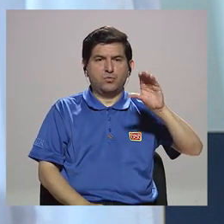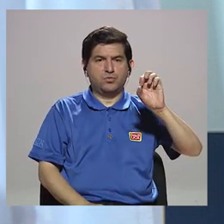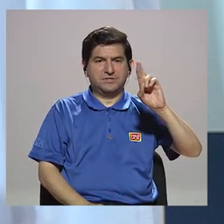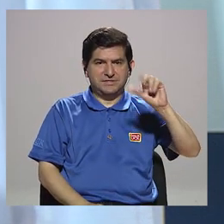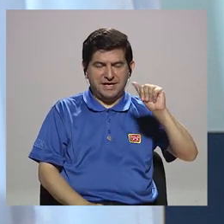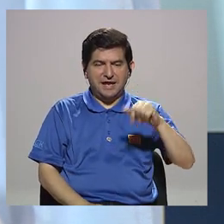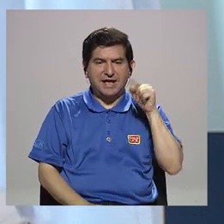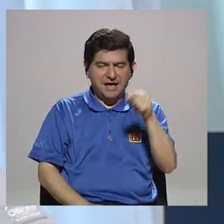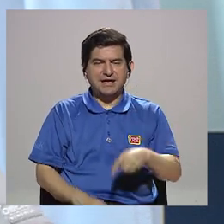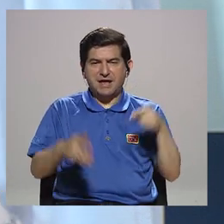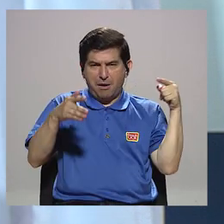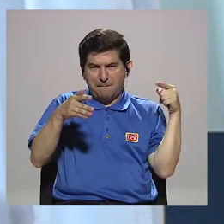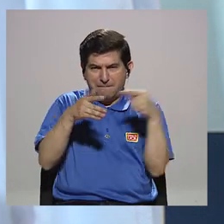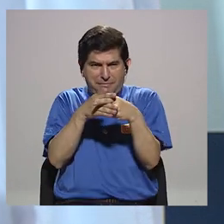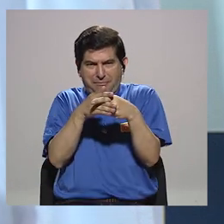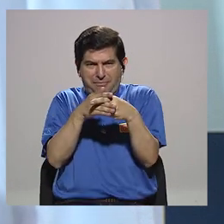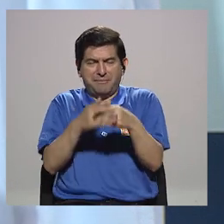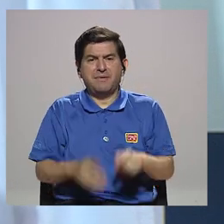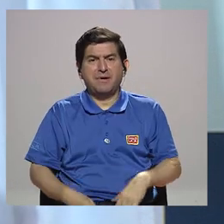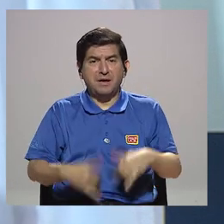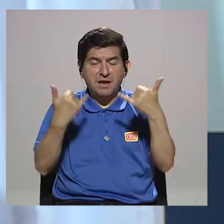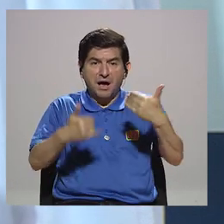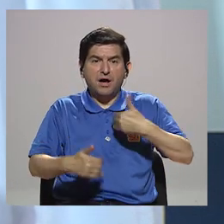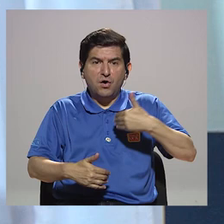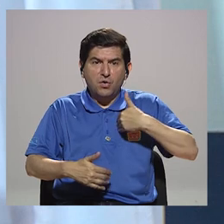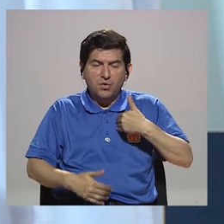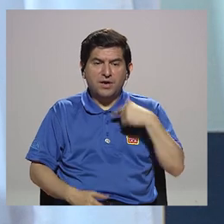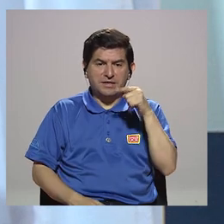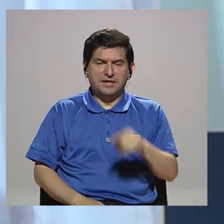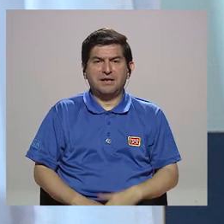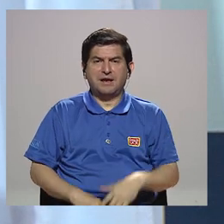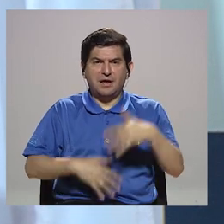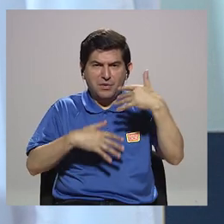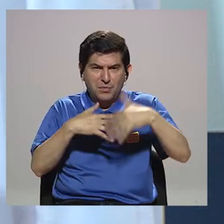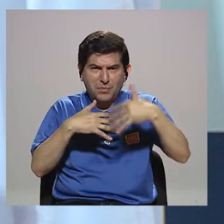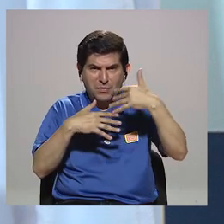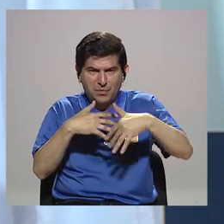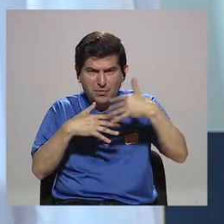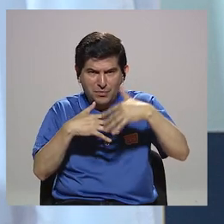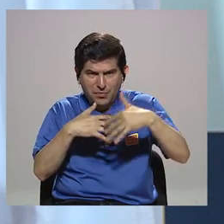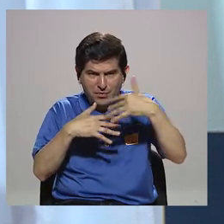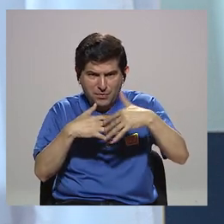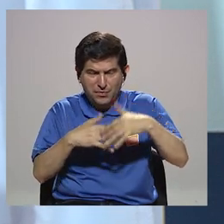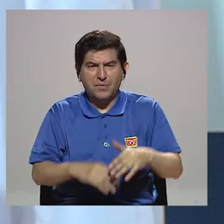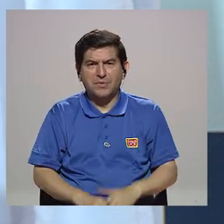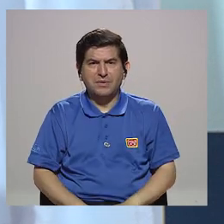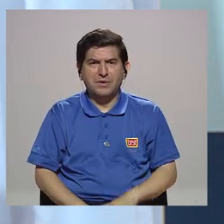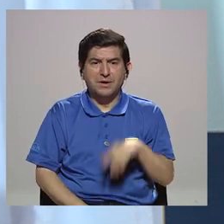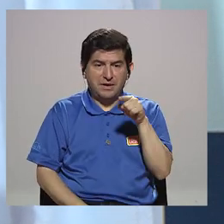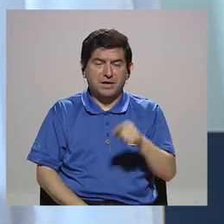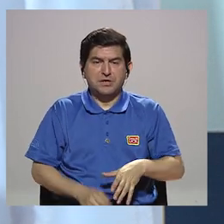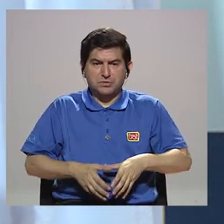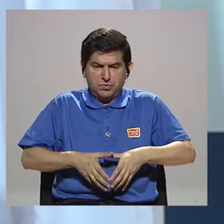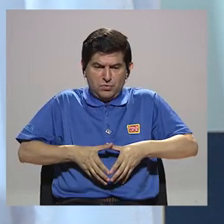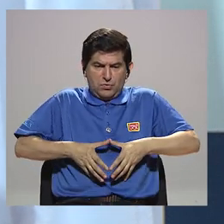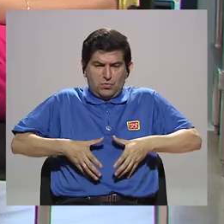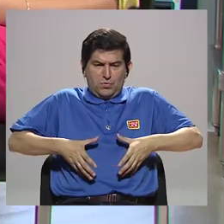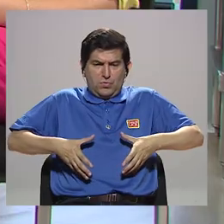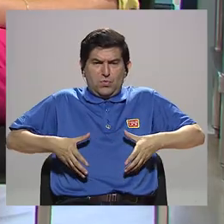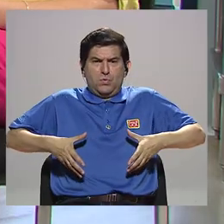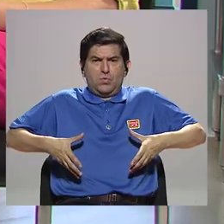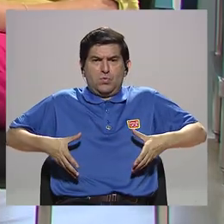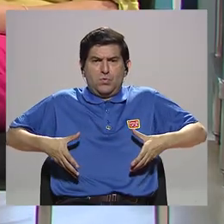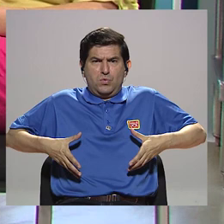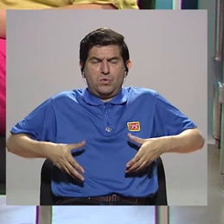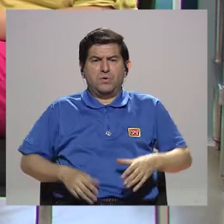la úlcera se perforó y tiene un lo que llamamos los médicos un abdomen agudo, que es